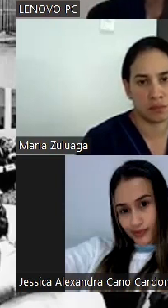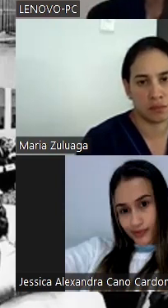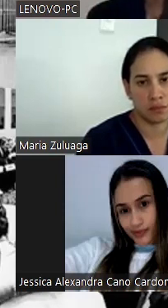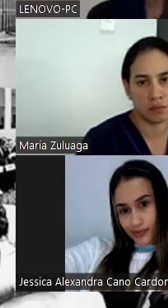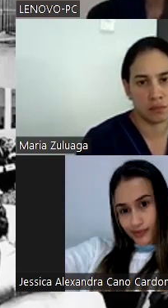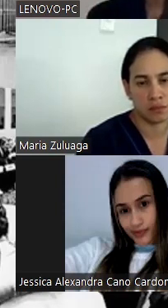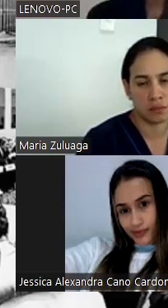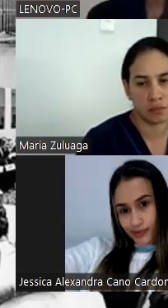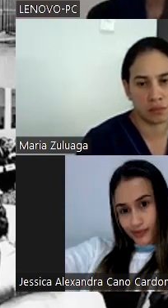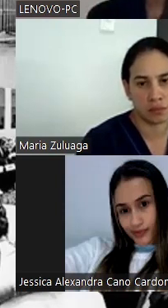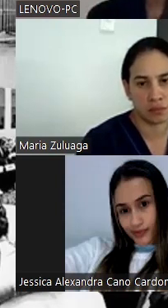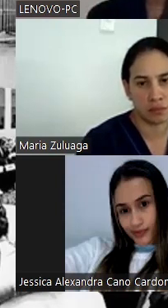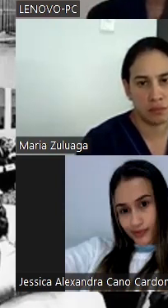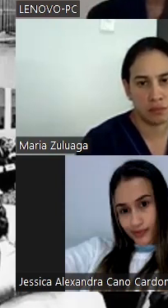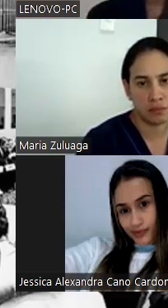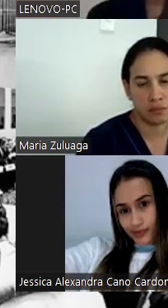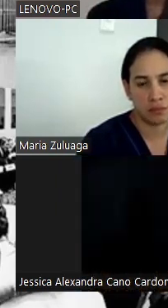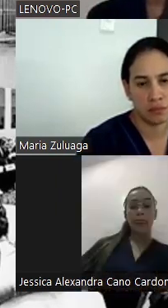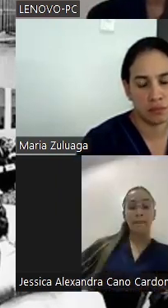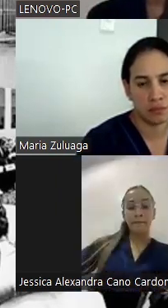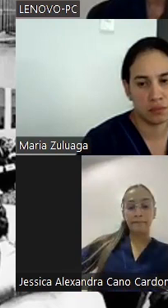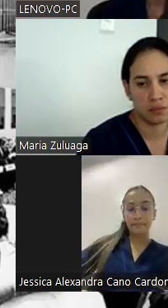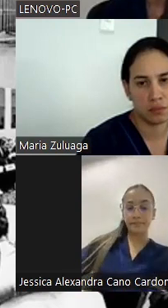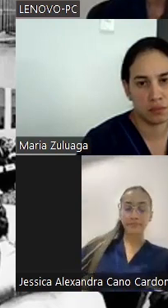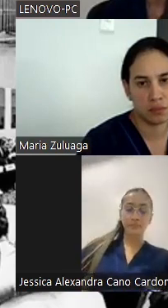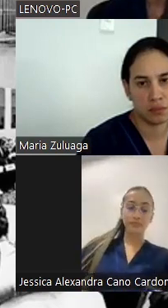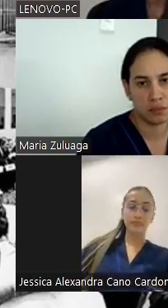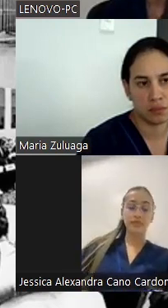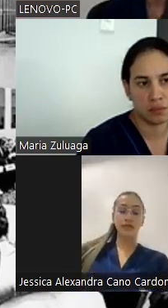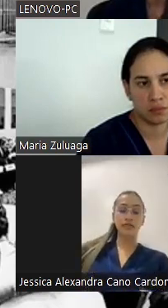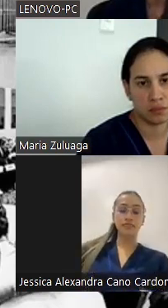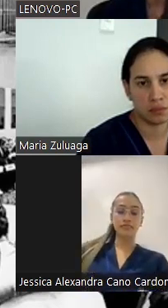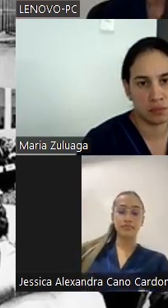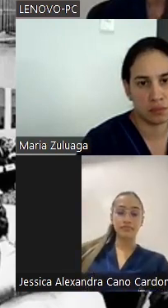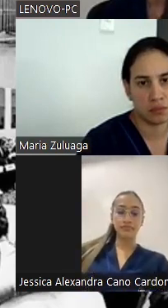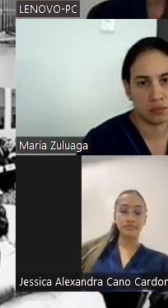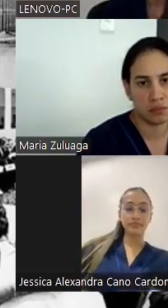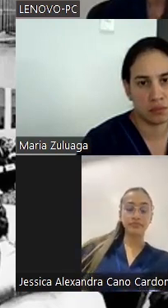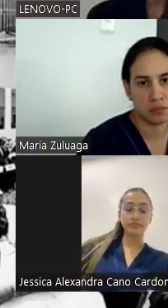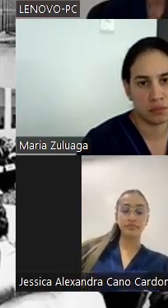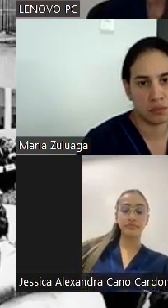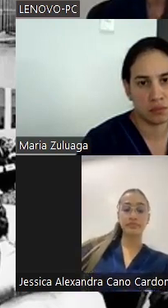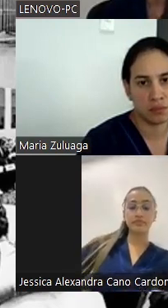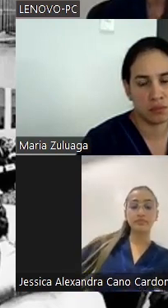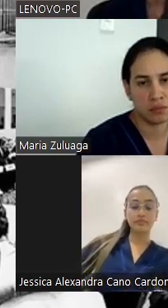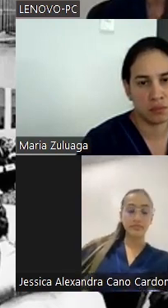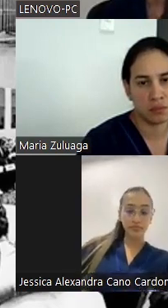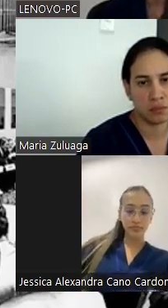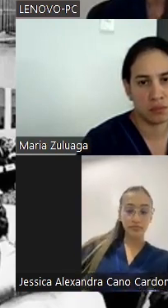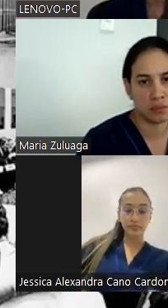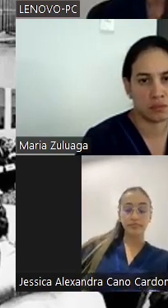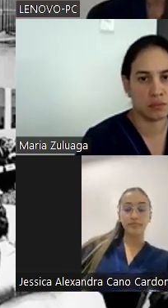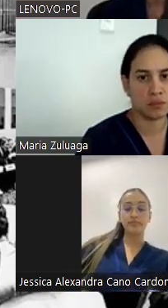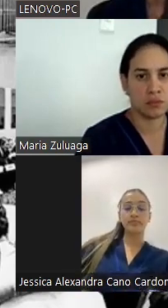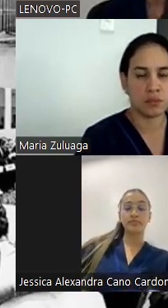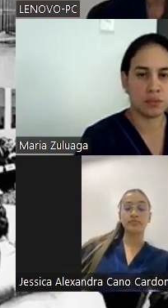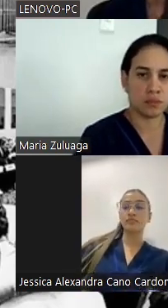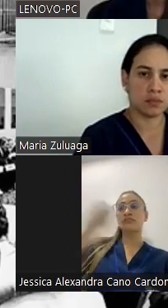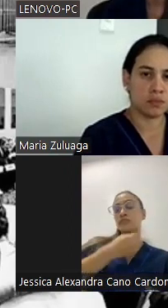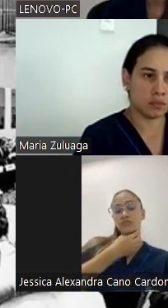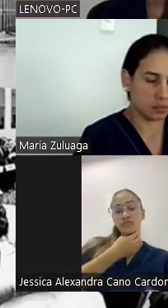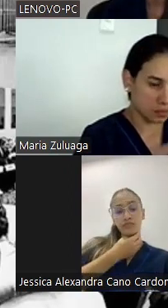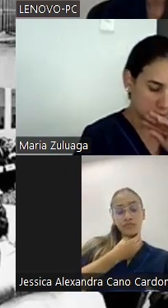ser precedido de una cuidadosa comparación de los riesgos, ya que no se puede exponer como tal a ciertas personas o a